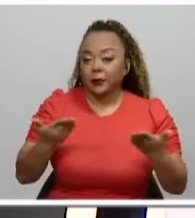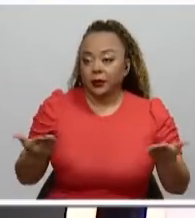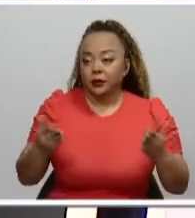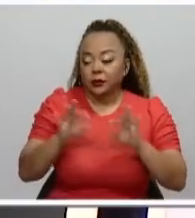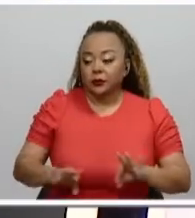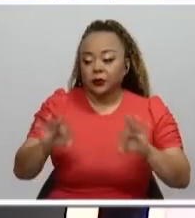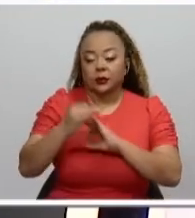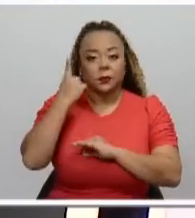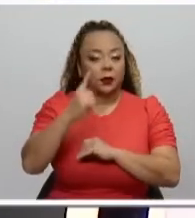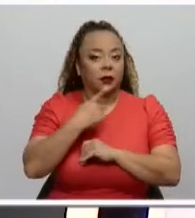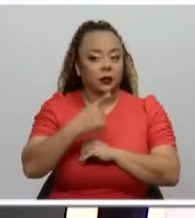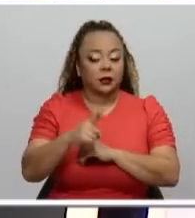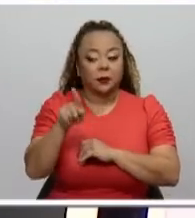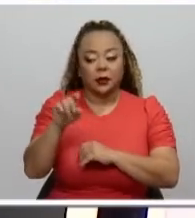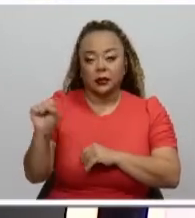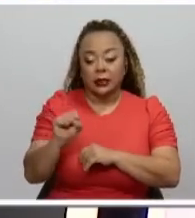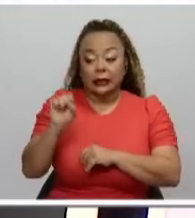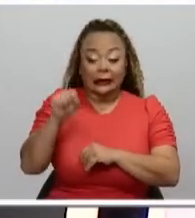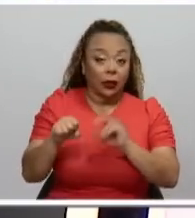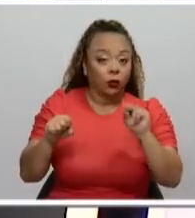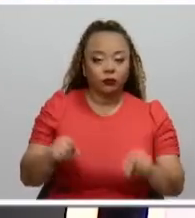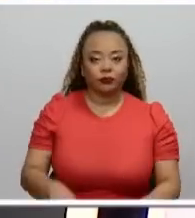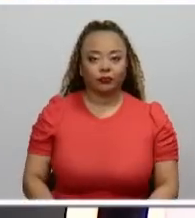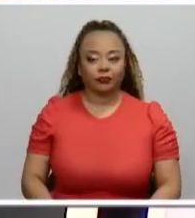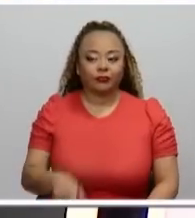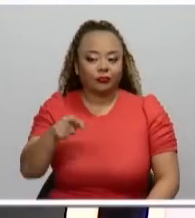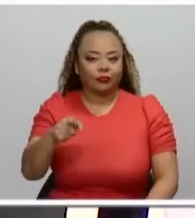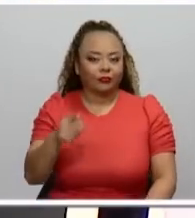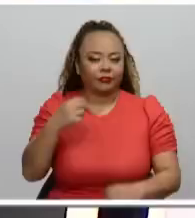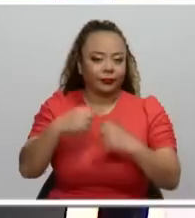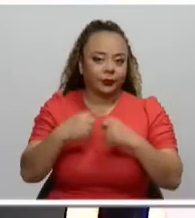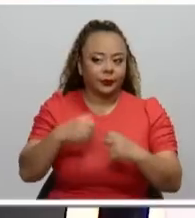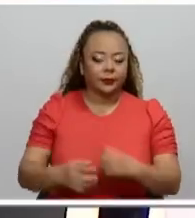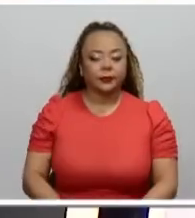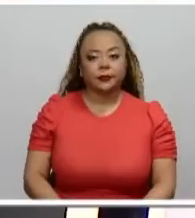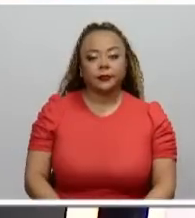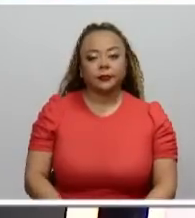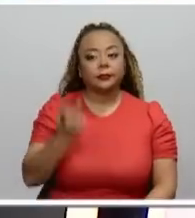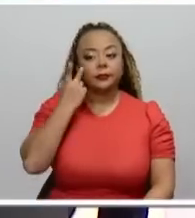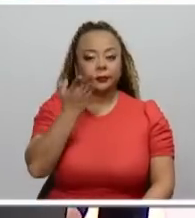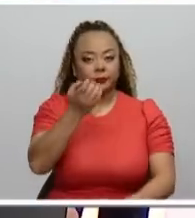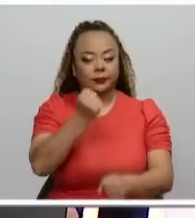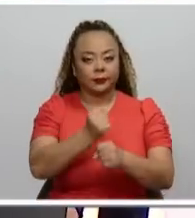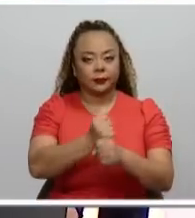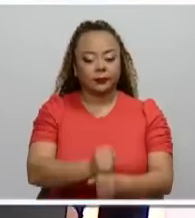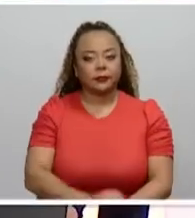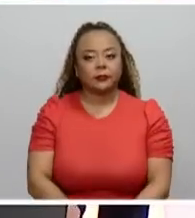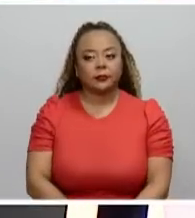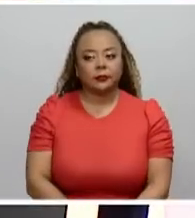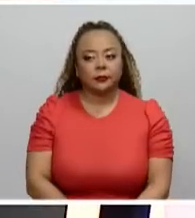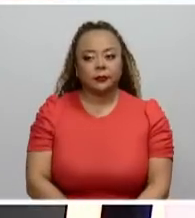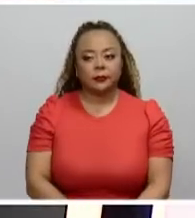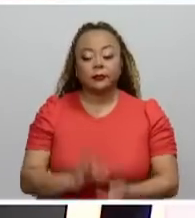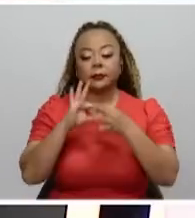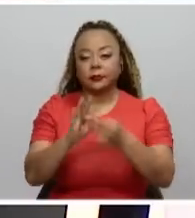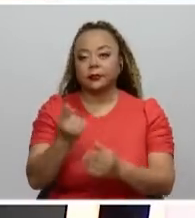consideración para decir si Patrick sequeira es o no es ese es el gran rollo vamos a ver este trabajo sobre